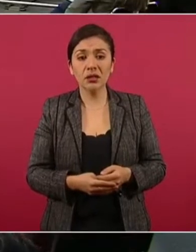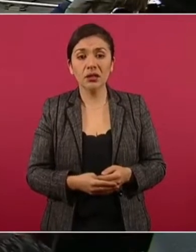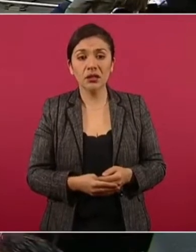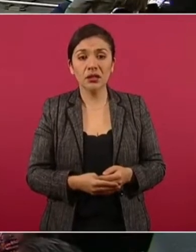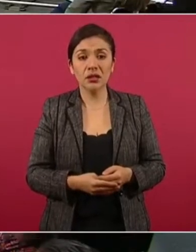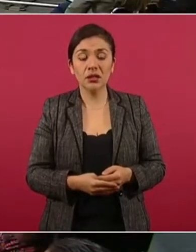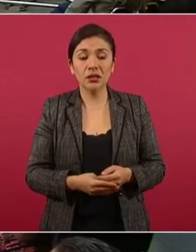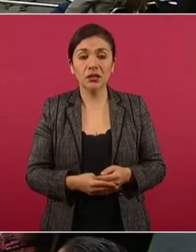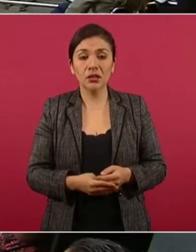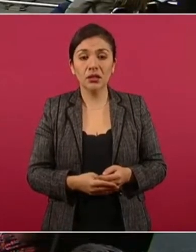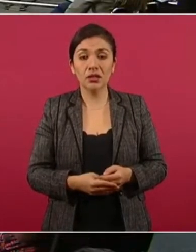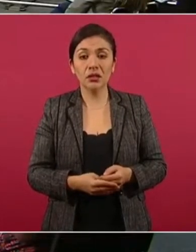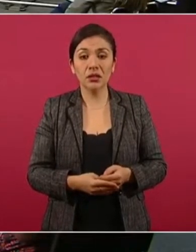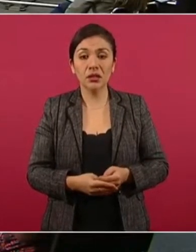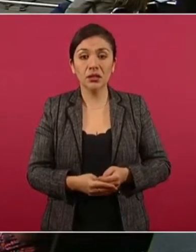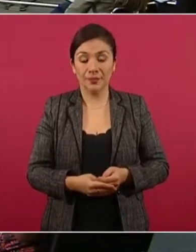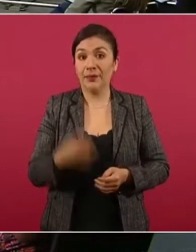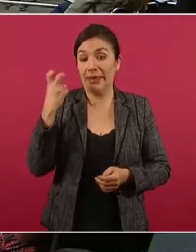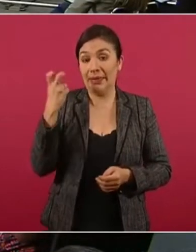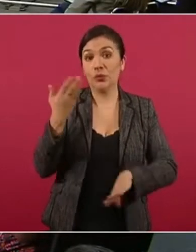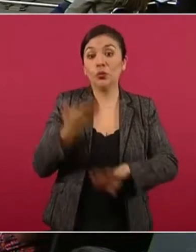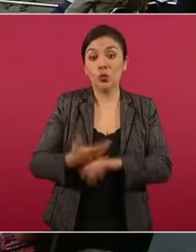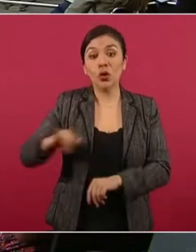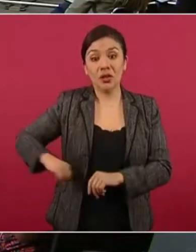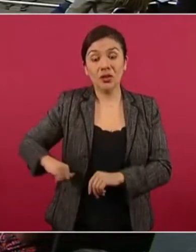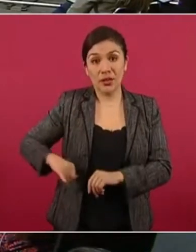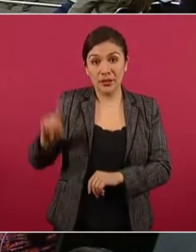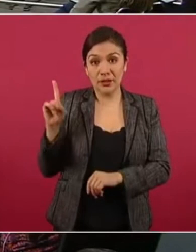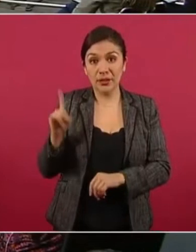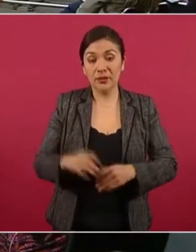Sí, esto es interesante,